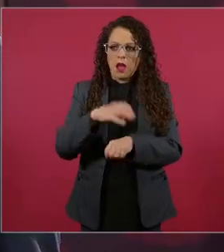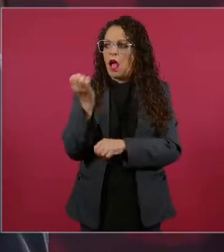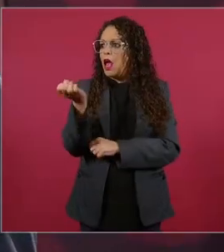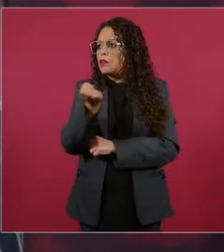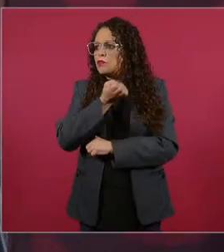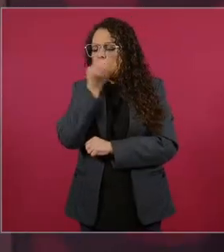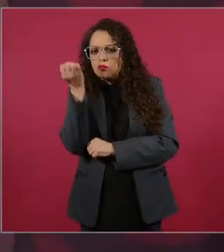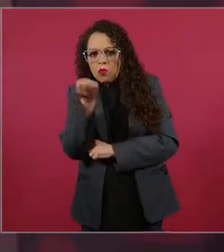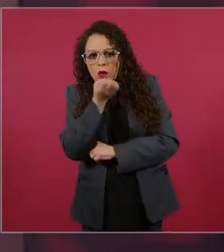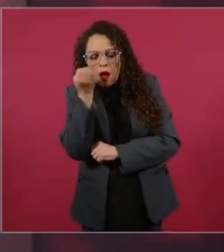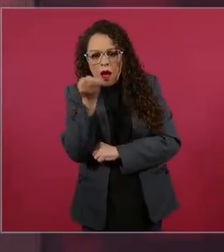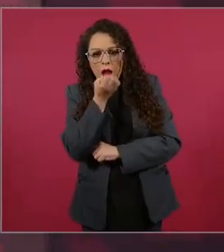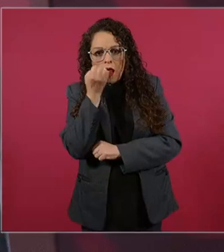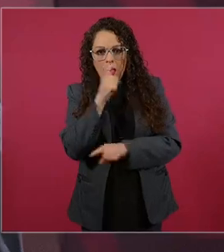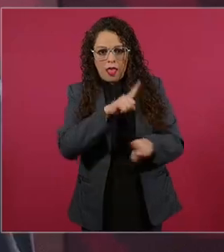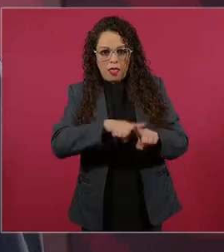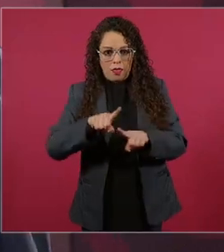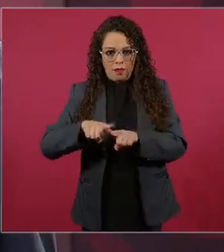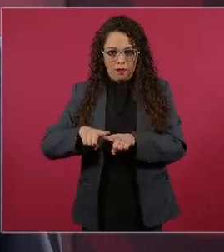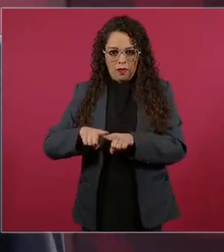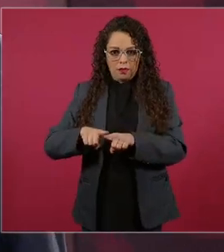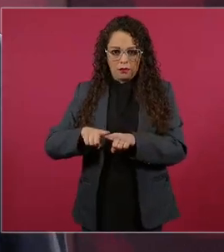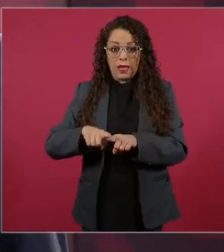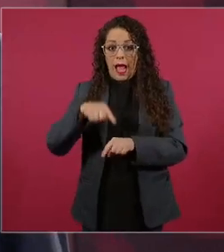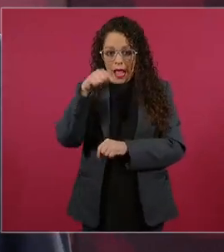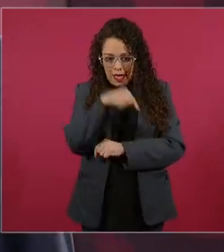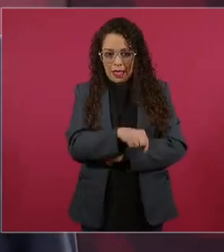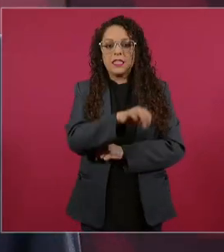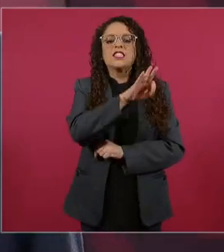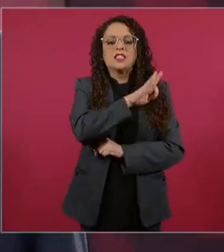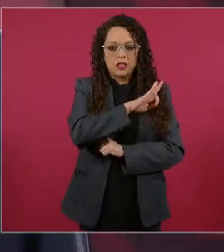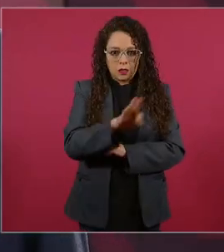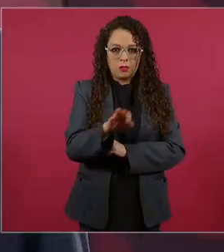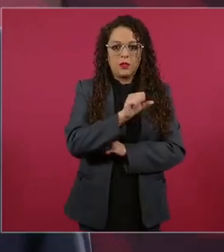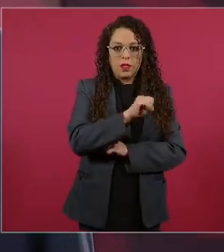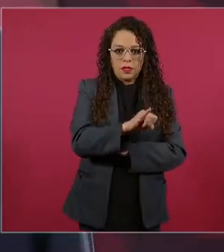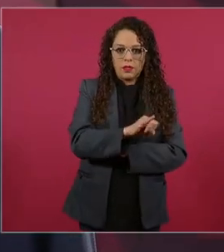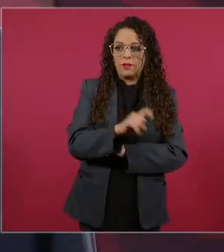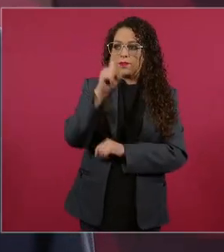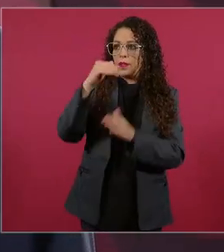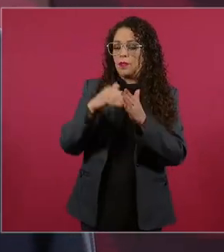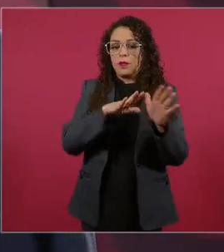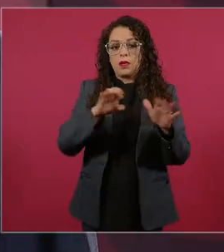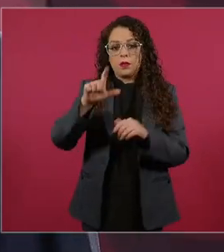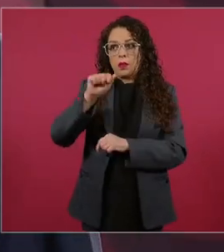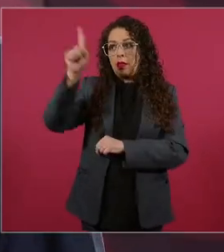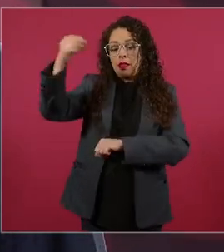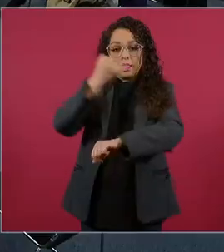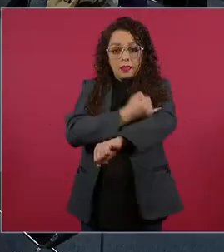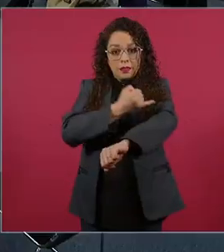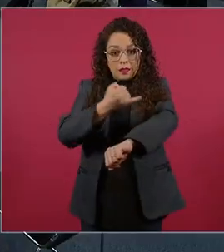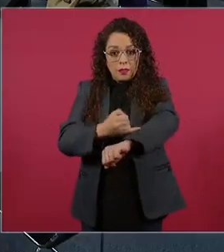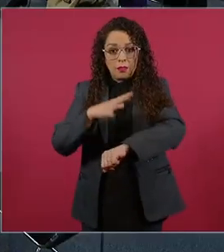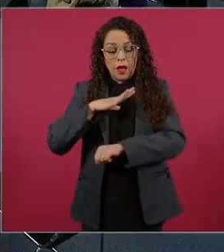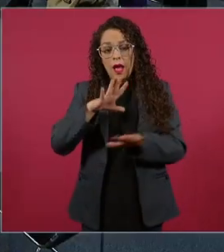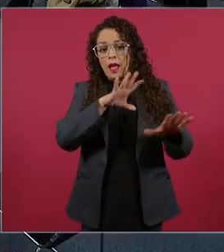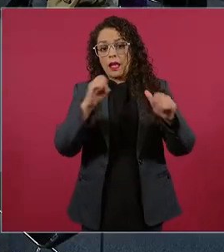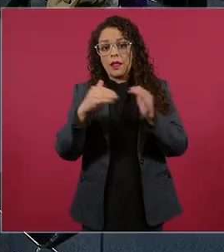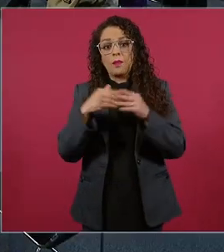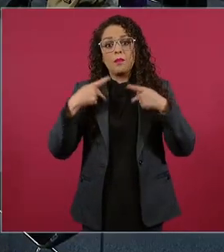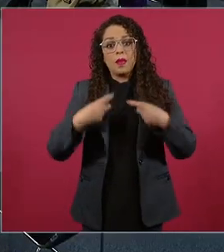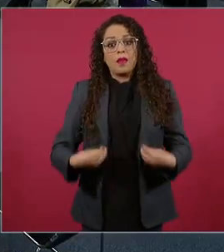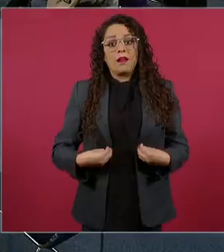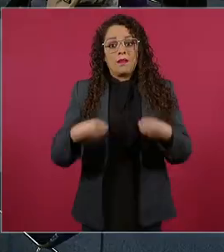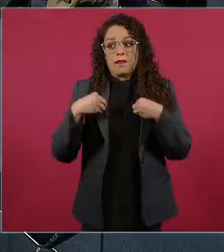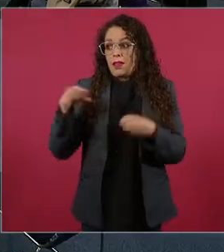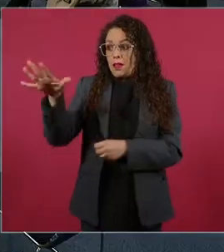En cambio, Iztapalapa, que en el 70 tenía 500 mil habitantes, para el 2000